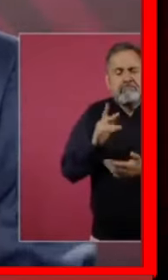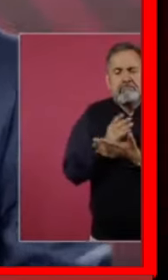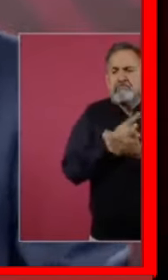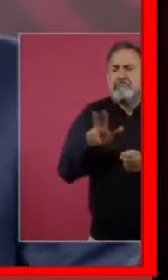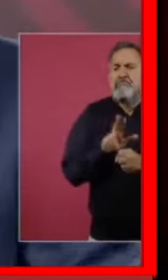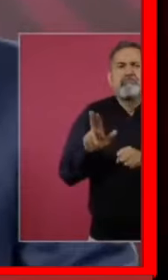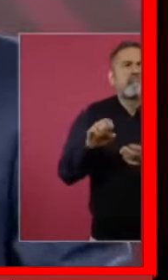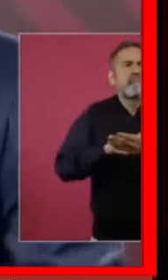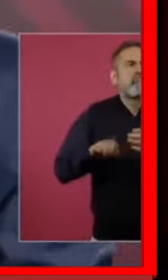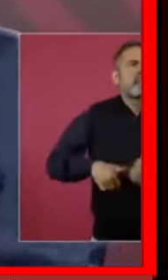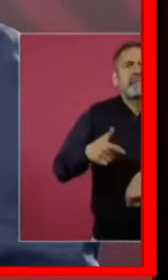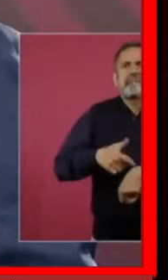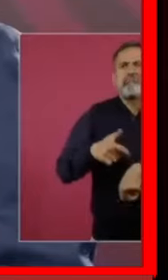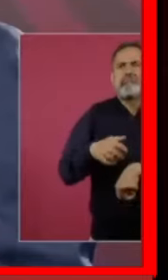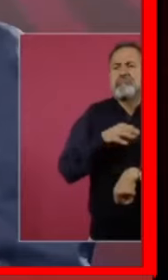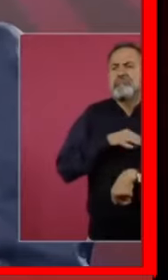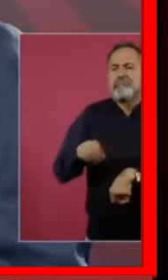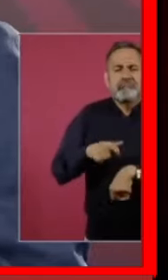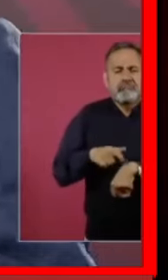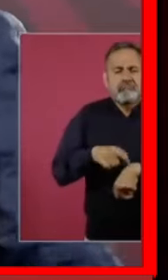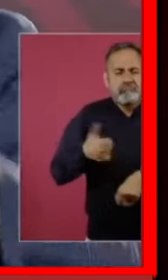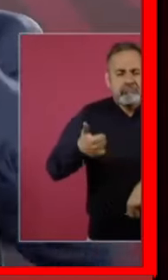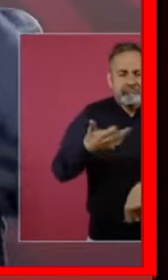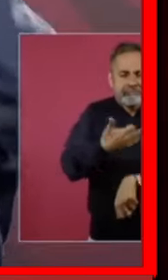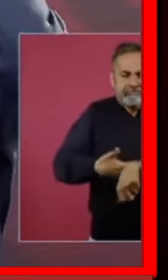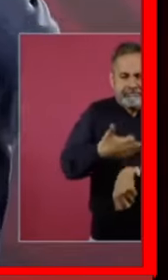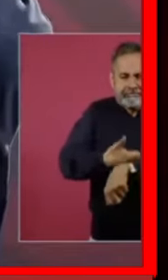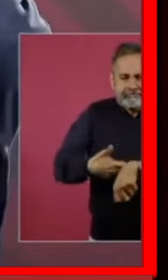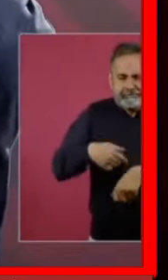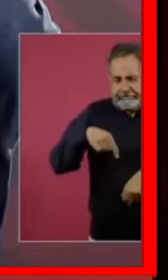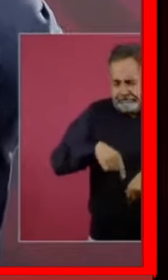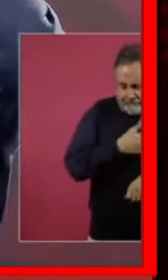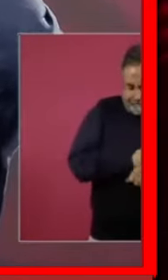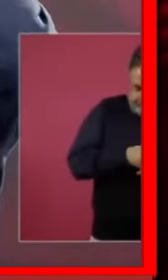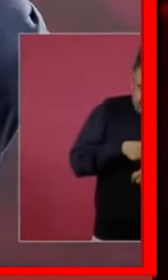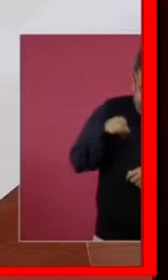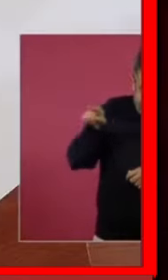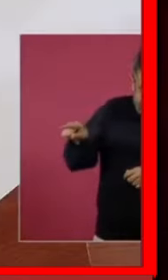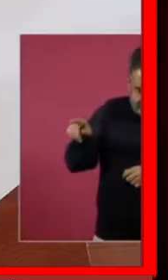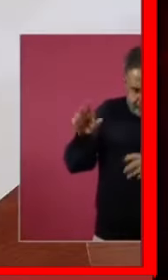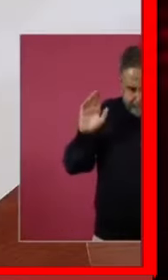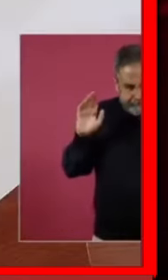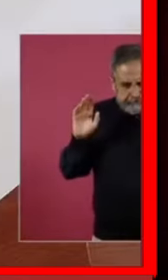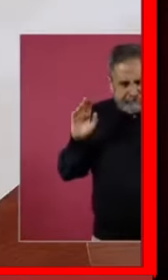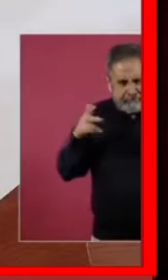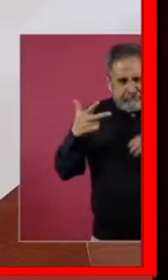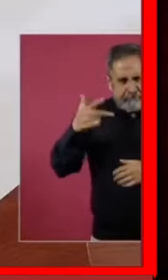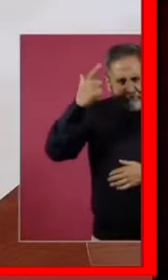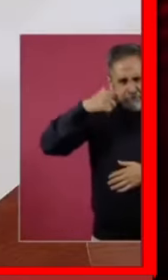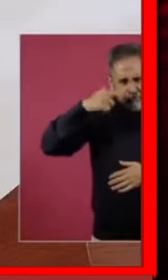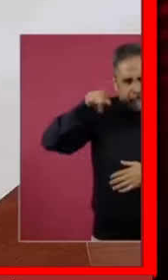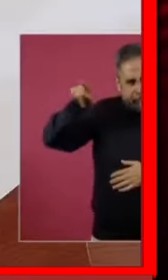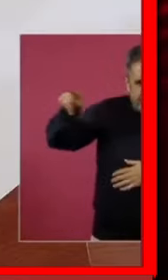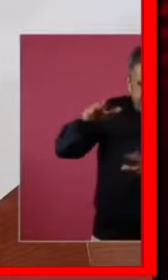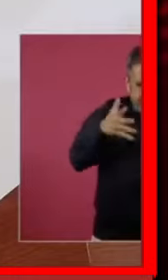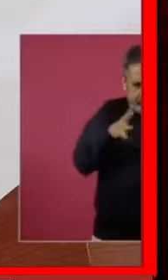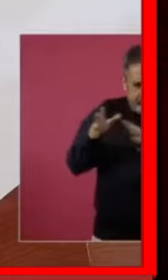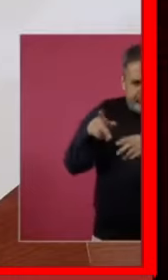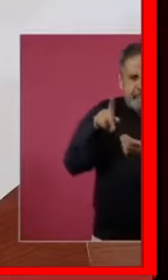a las 6 de la tarde de aquí 8 de la noche de allá